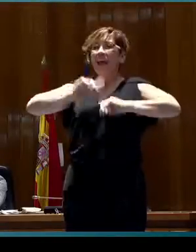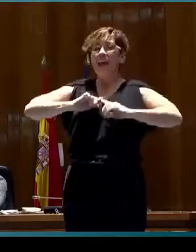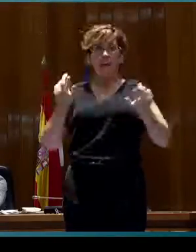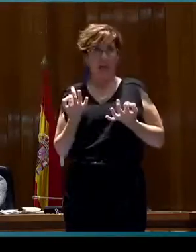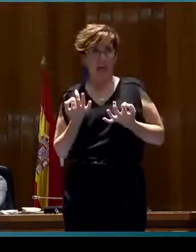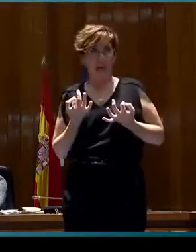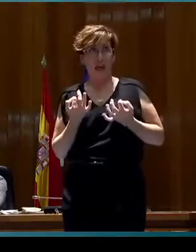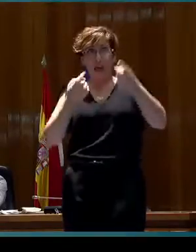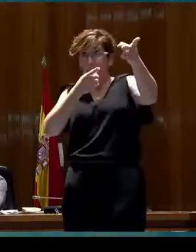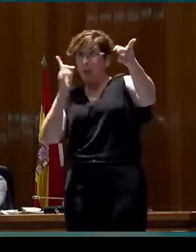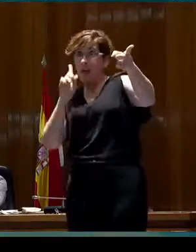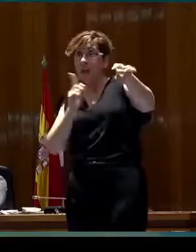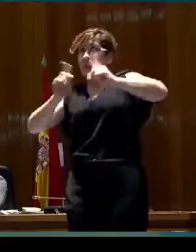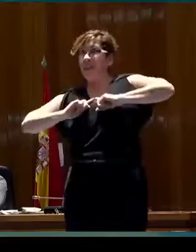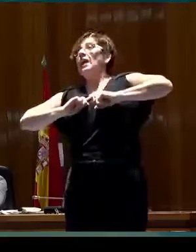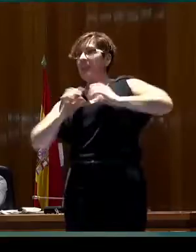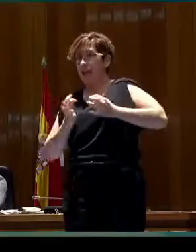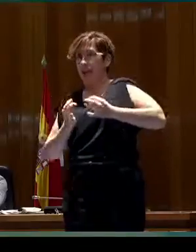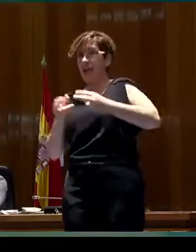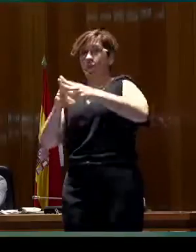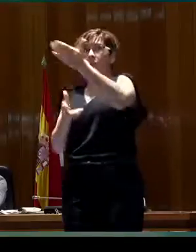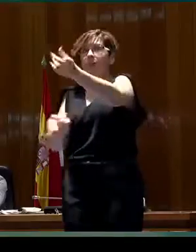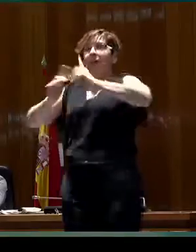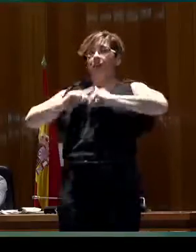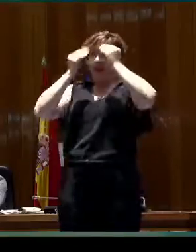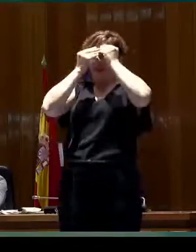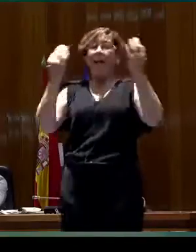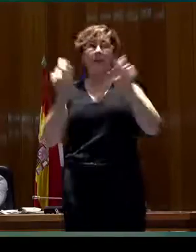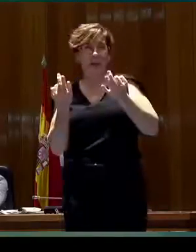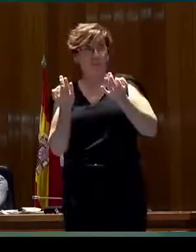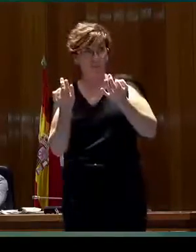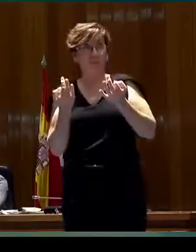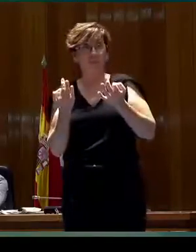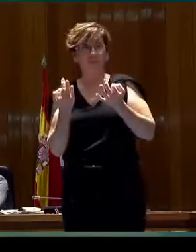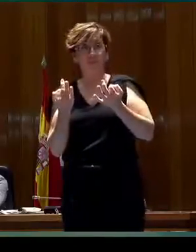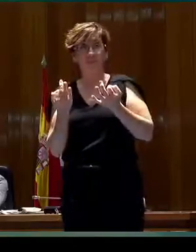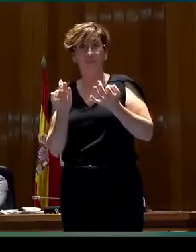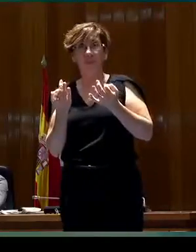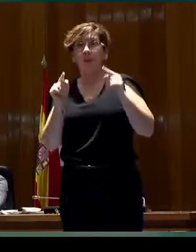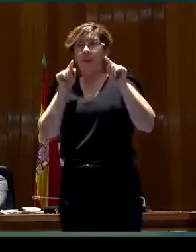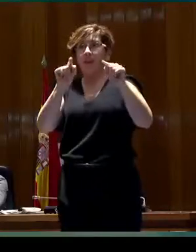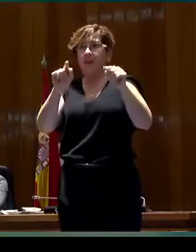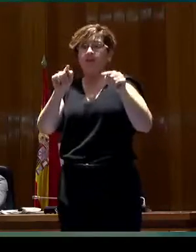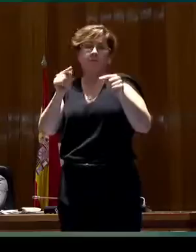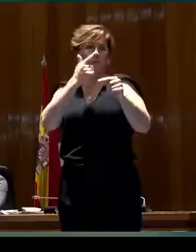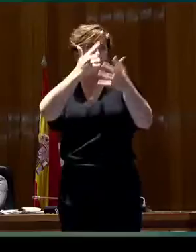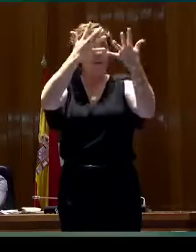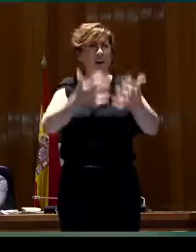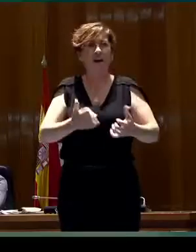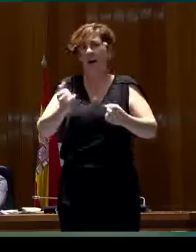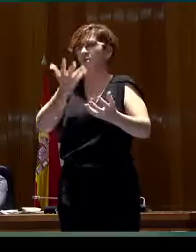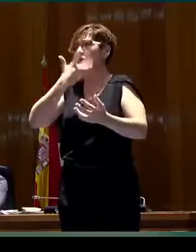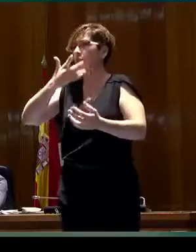intérprete? ¿Qué piensa la sociedad de los intérpretes? En ese sentido, pues hay muchos conocimientos producto de una